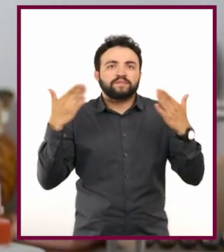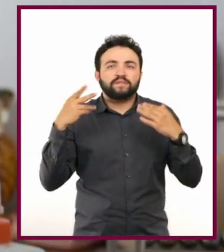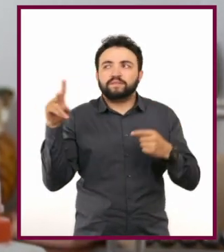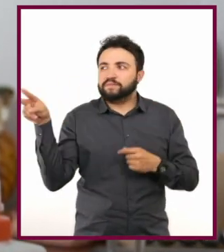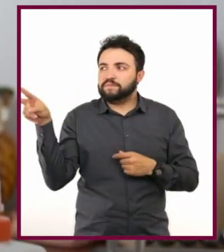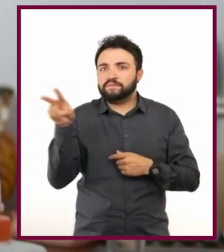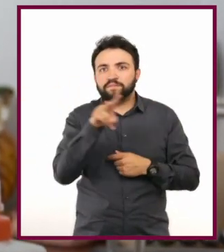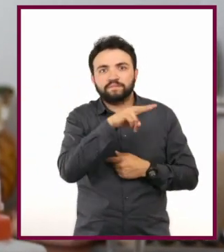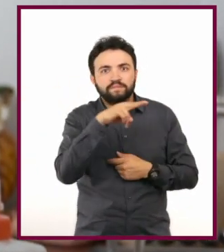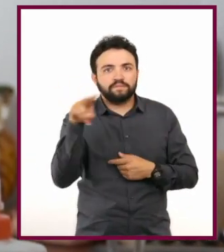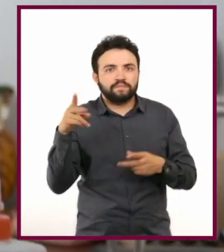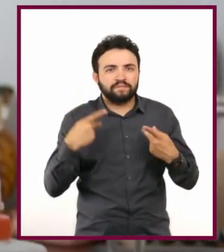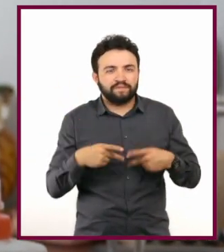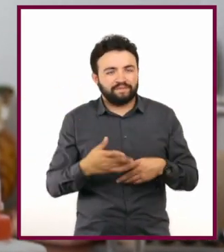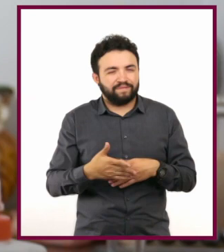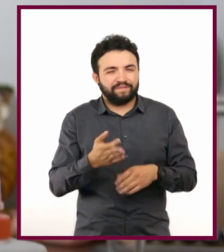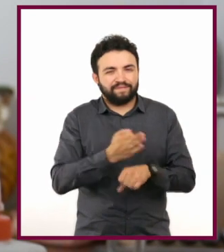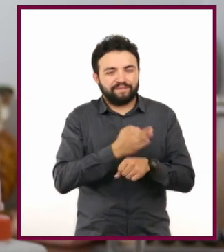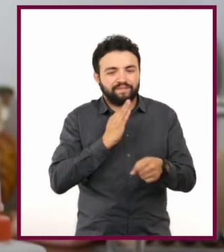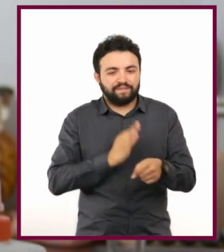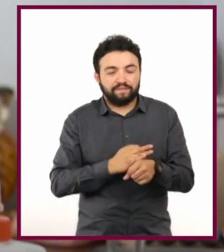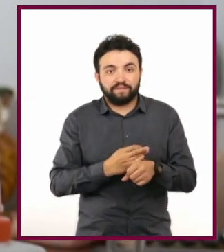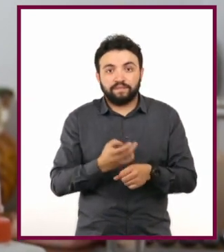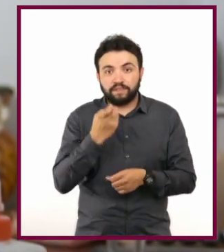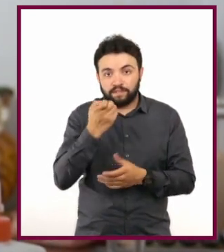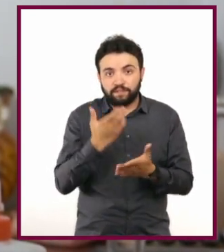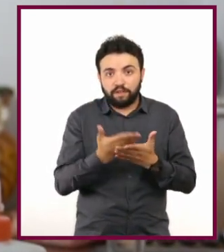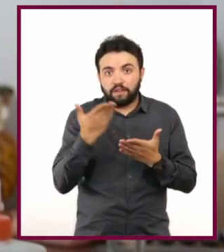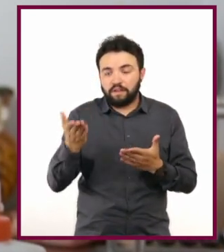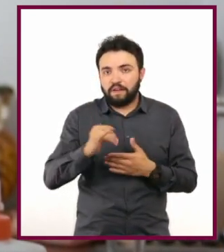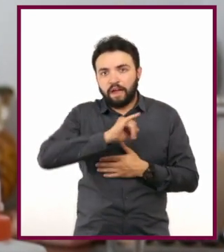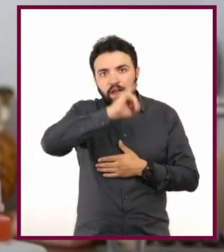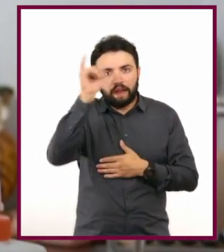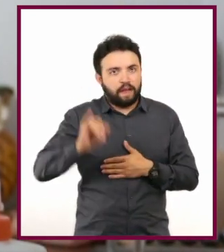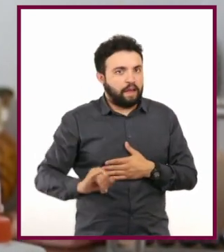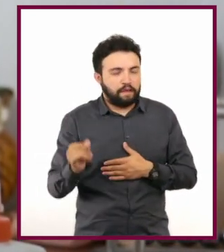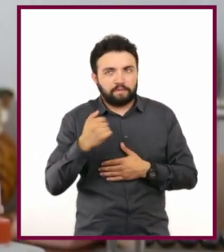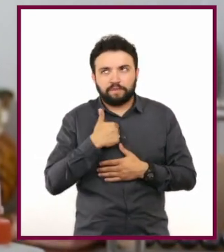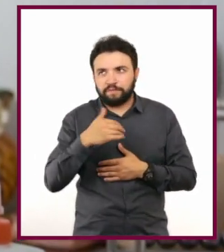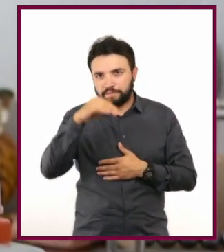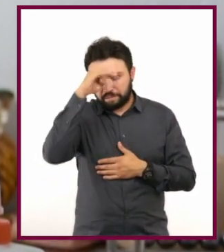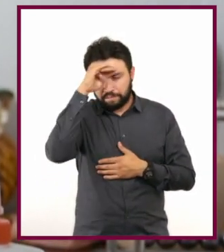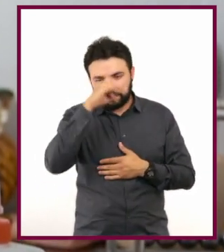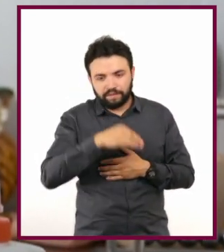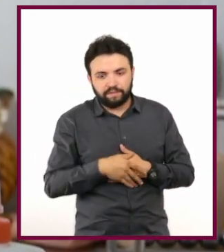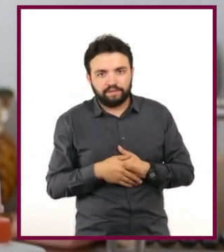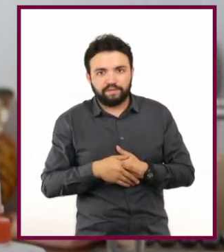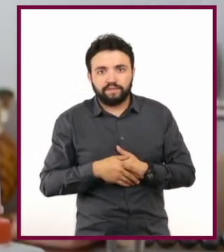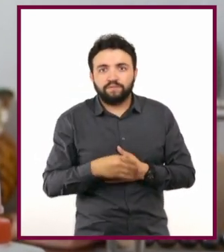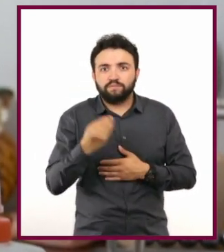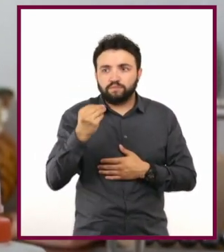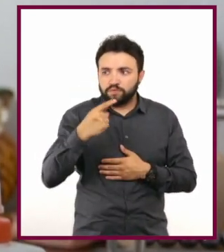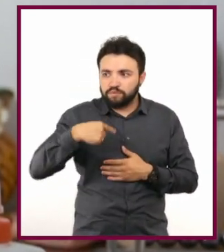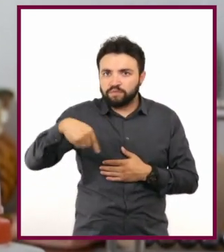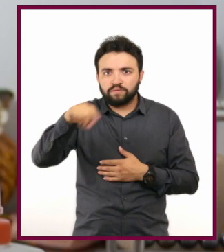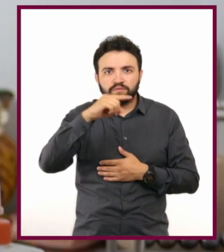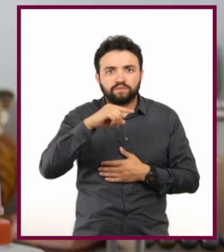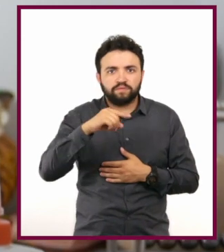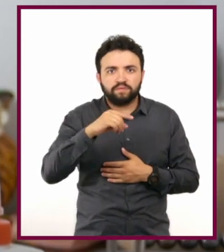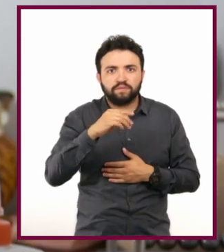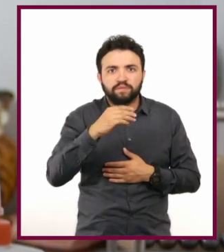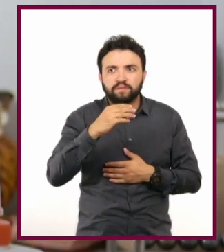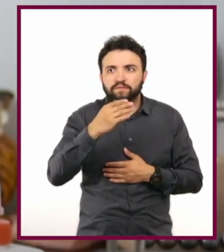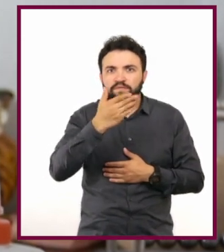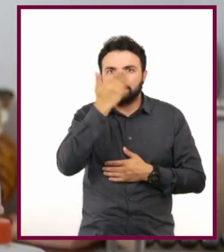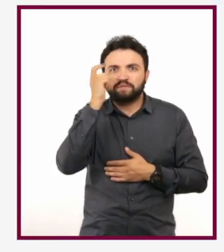fresco y ver pasar a la gente. ¡Qué chistoso! Eso ahora a los chavos jamás se nos ocurriría. Muchos tampoco saben